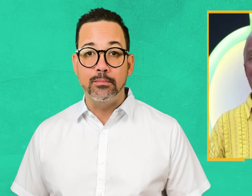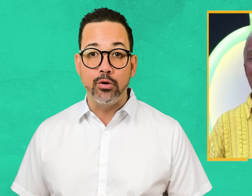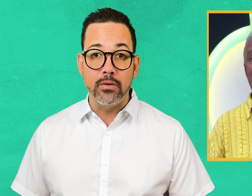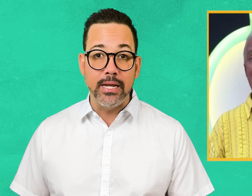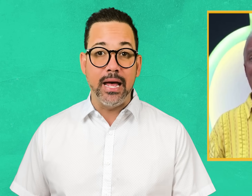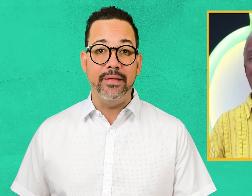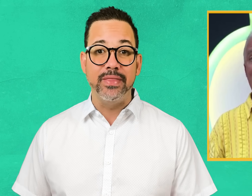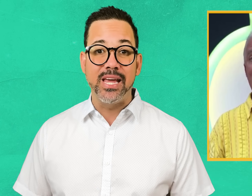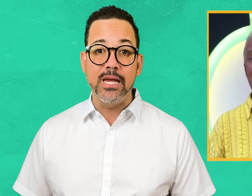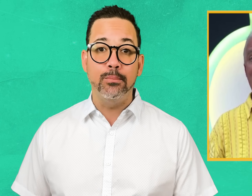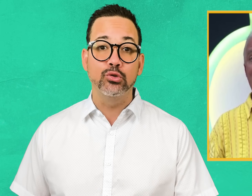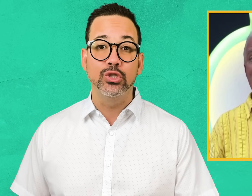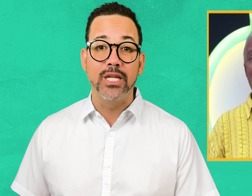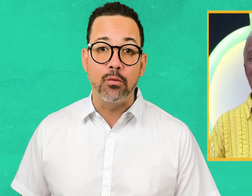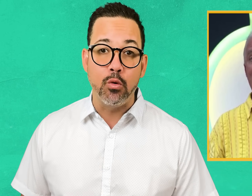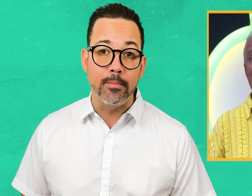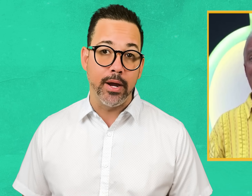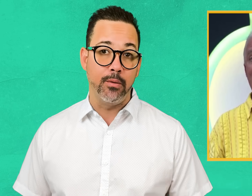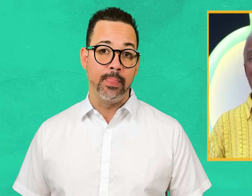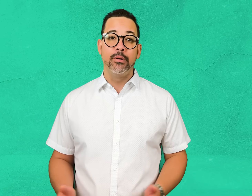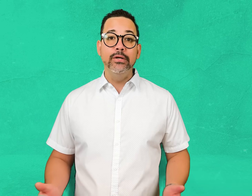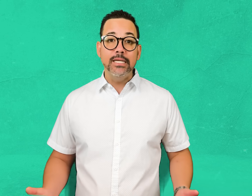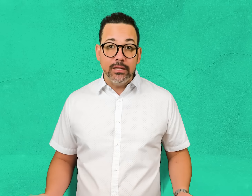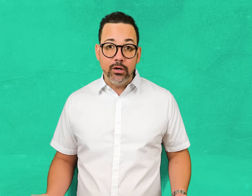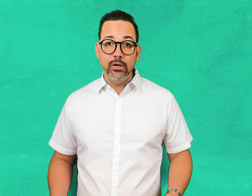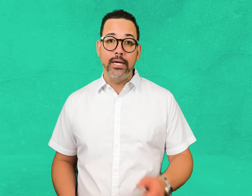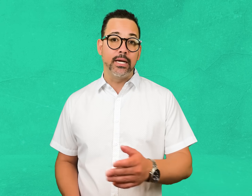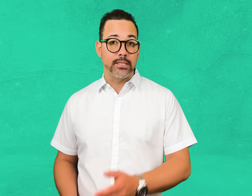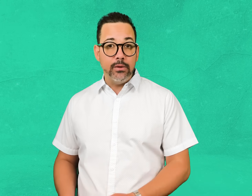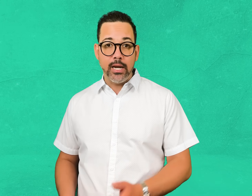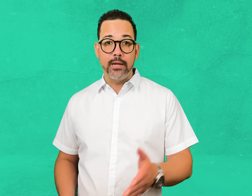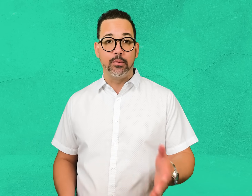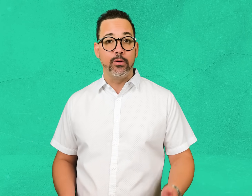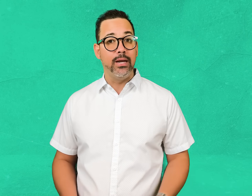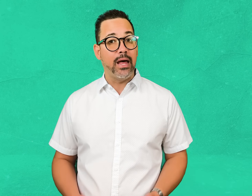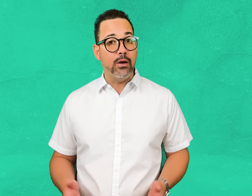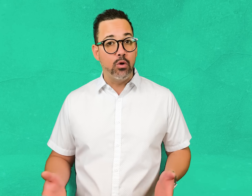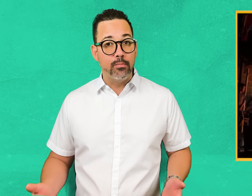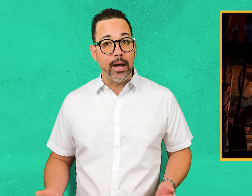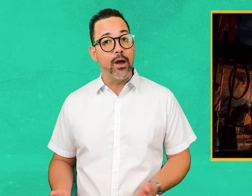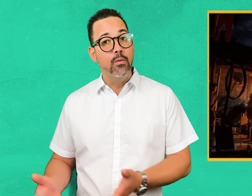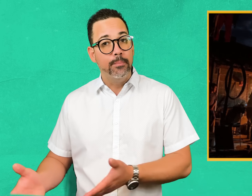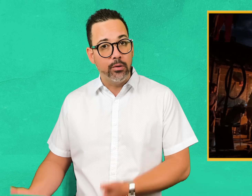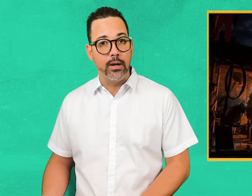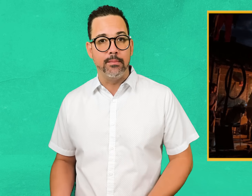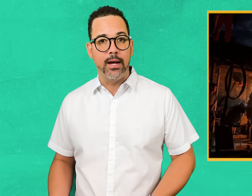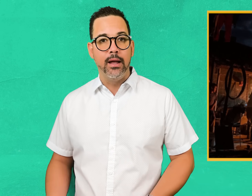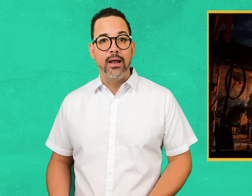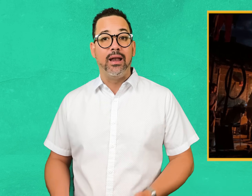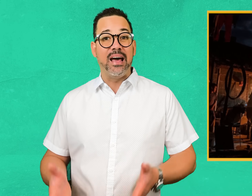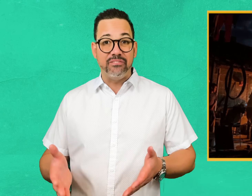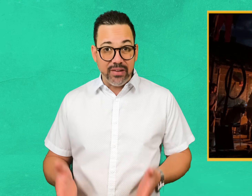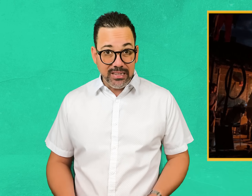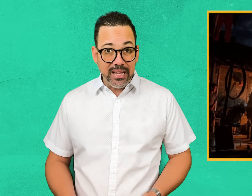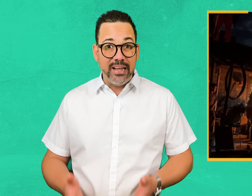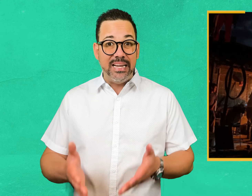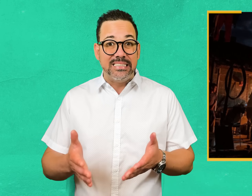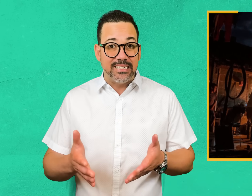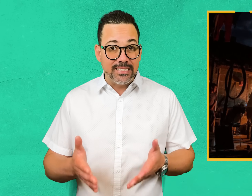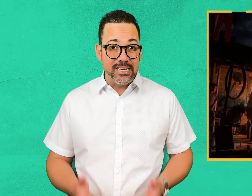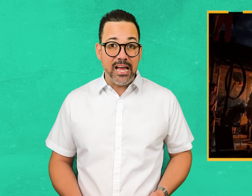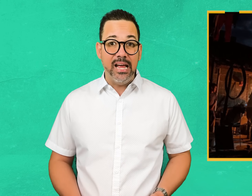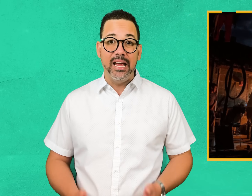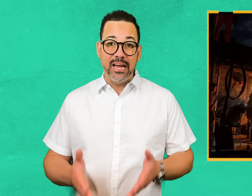de disponibilidad de equipos de bombeo. Pero insistió en que si bien la disponibilidad de bombas es un problema, la falta